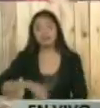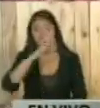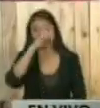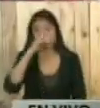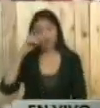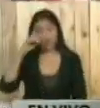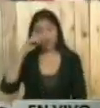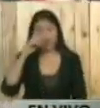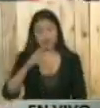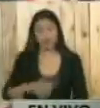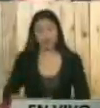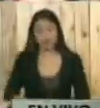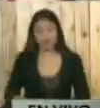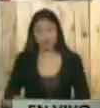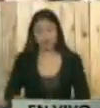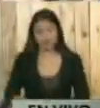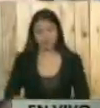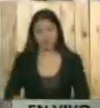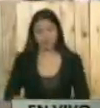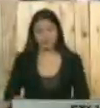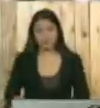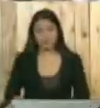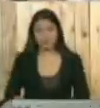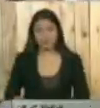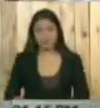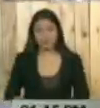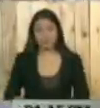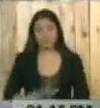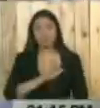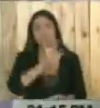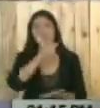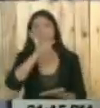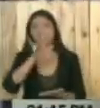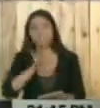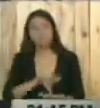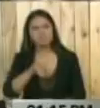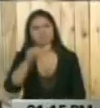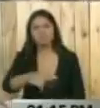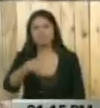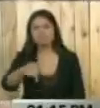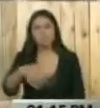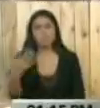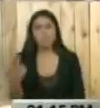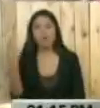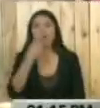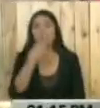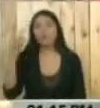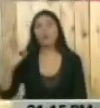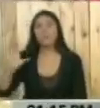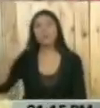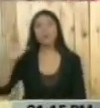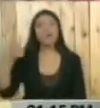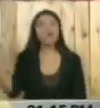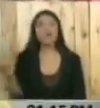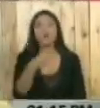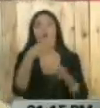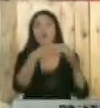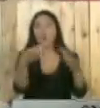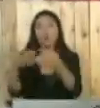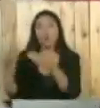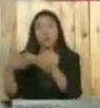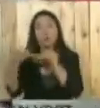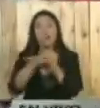de Venezuela, Diosdado Cabello, ha venido a juramentar a los equipos